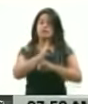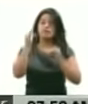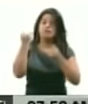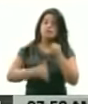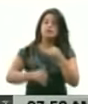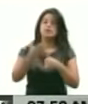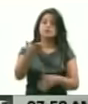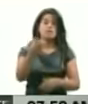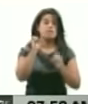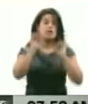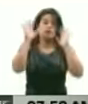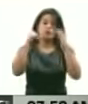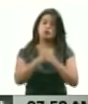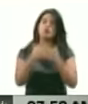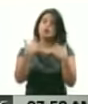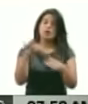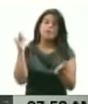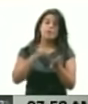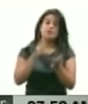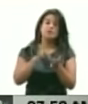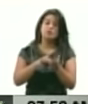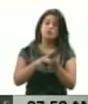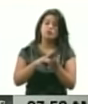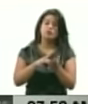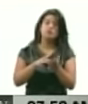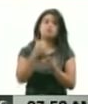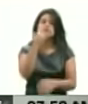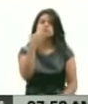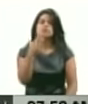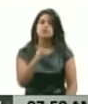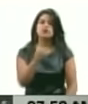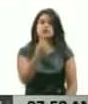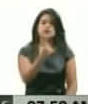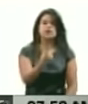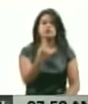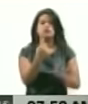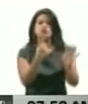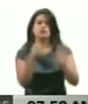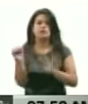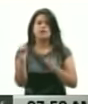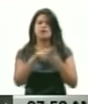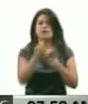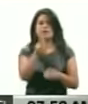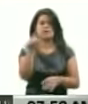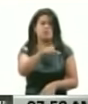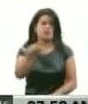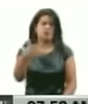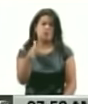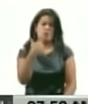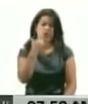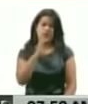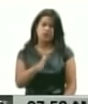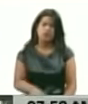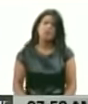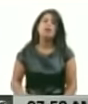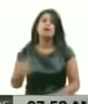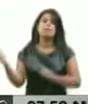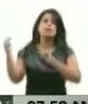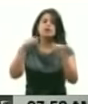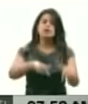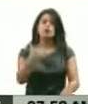extraordinaria. Tuvimos una participación de un aproximado entre 260 y 300 participantes. Vinieron